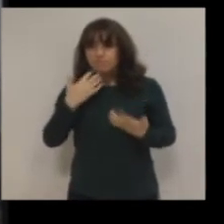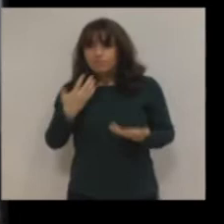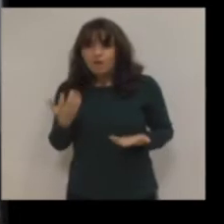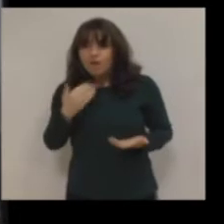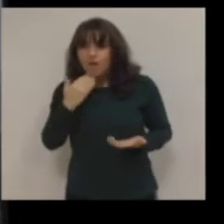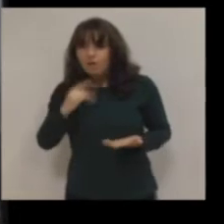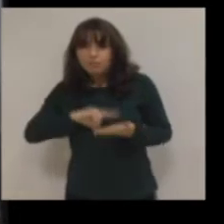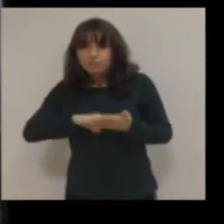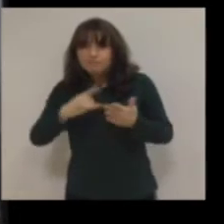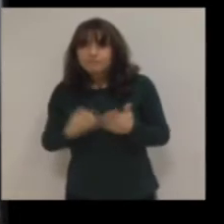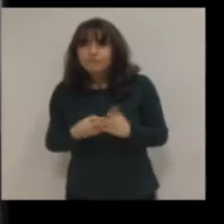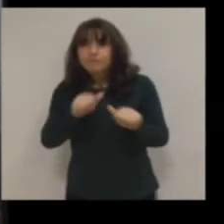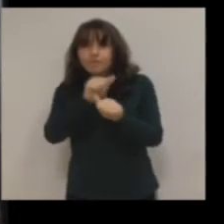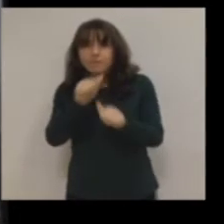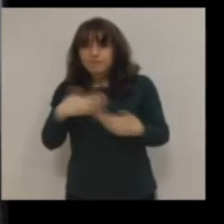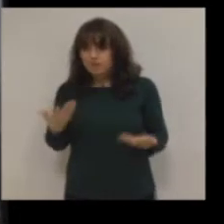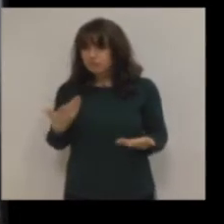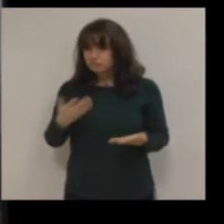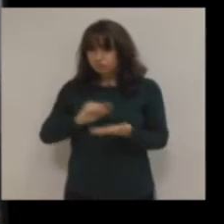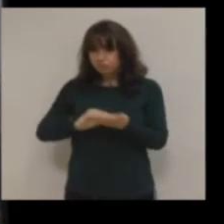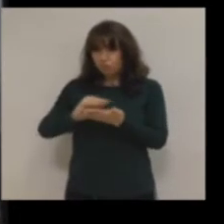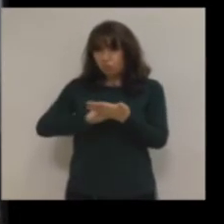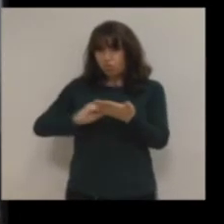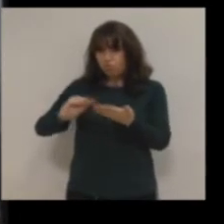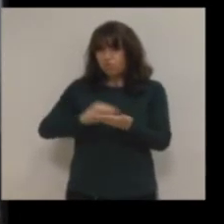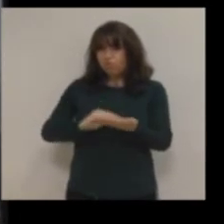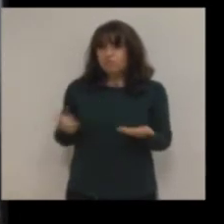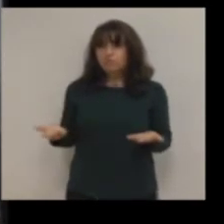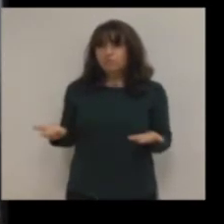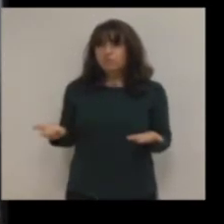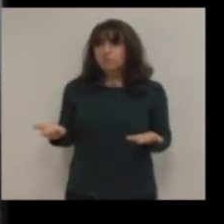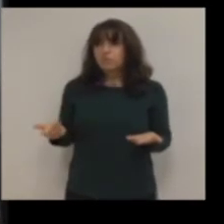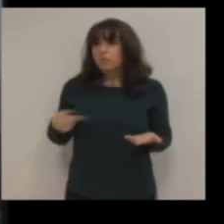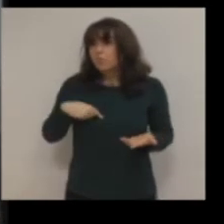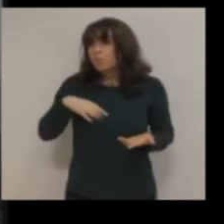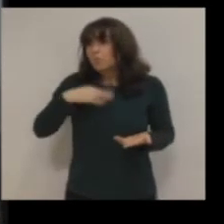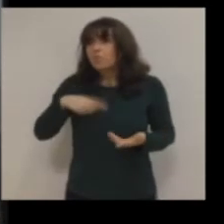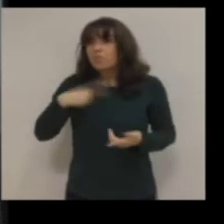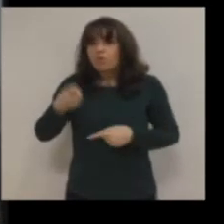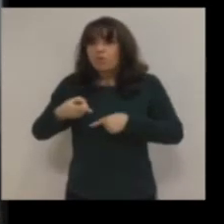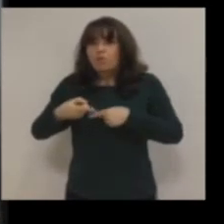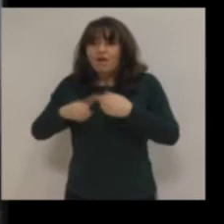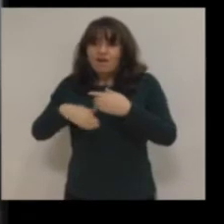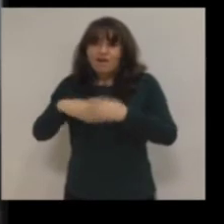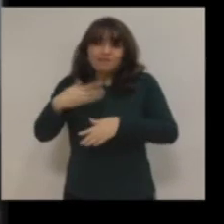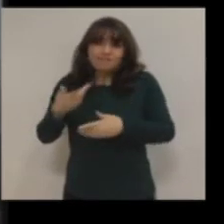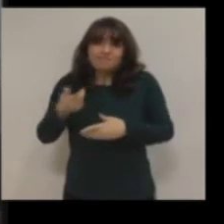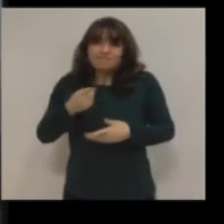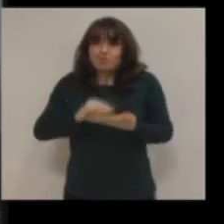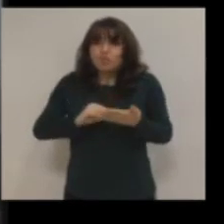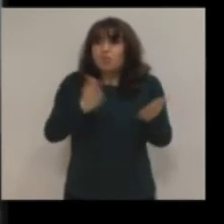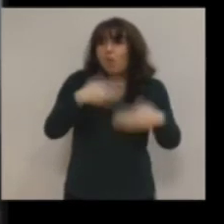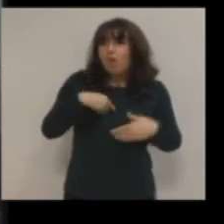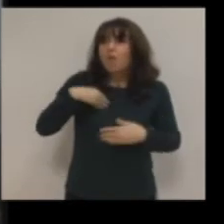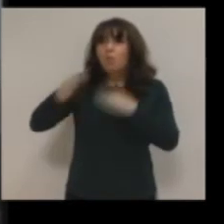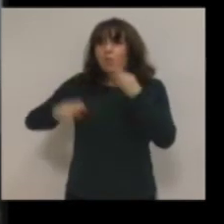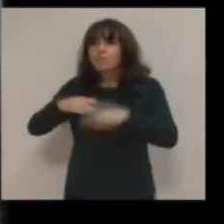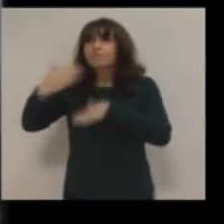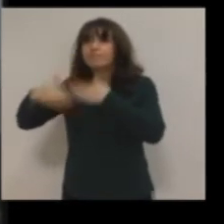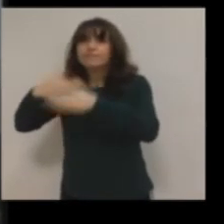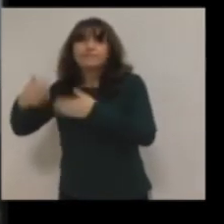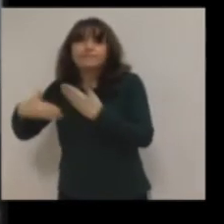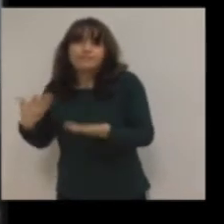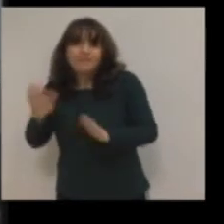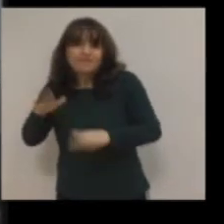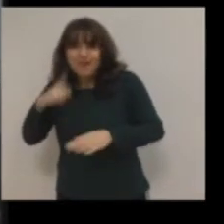administrativa temas que son de sentido común y que luego pueden tener que acabar judicializados y que no tiene ningún sentido que se inicie